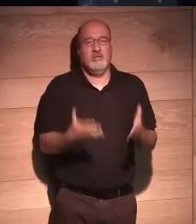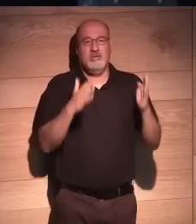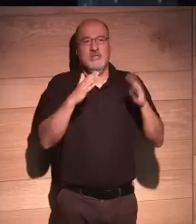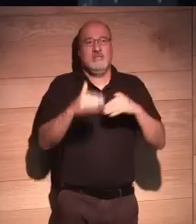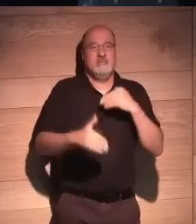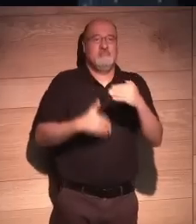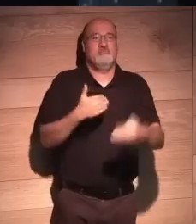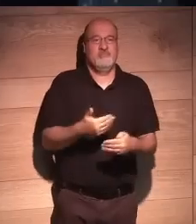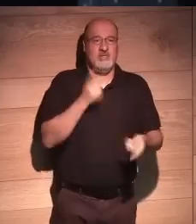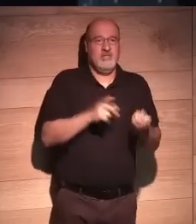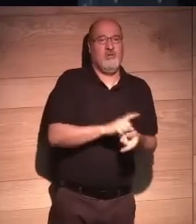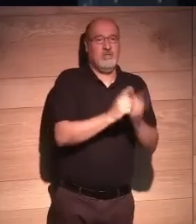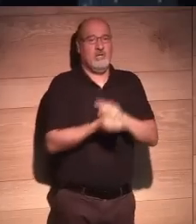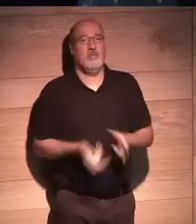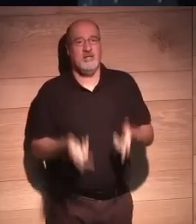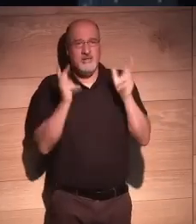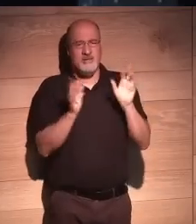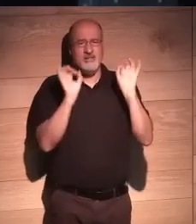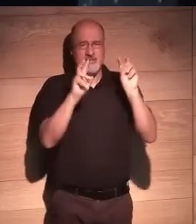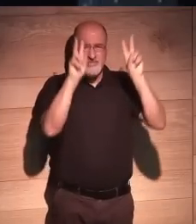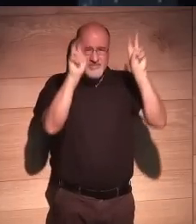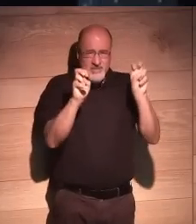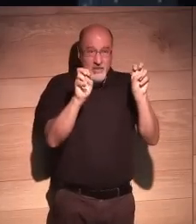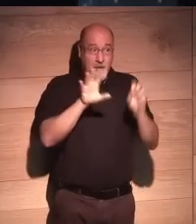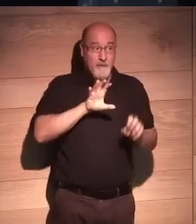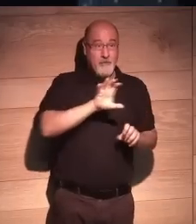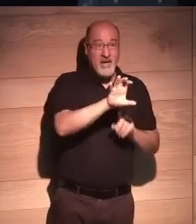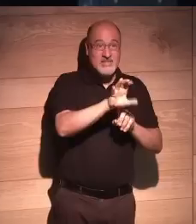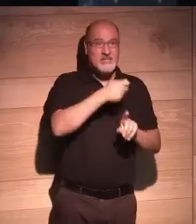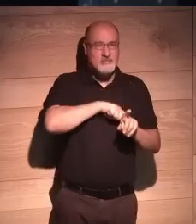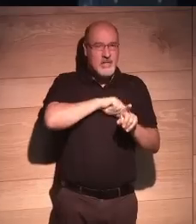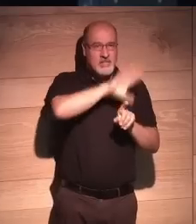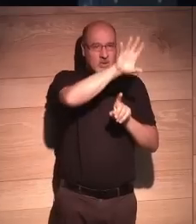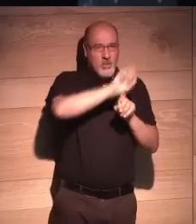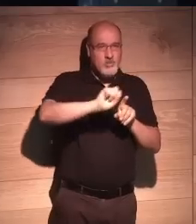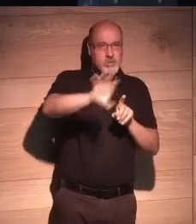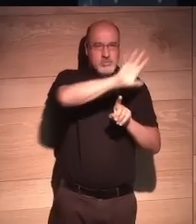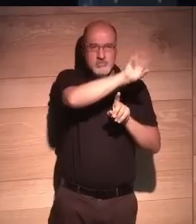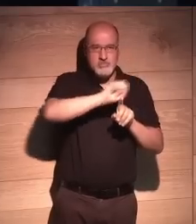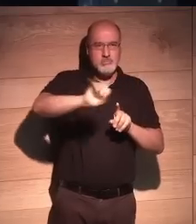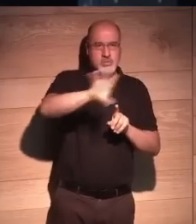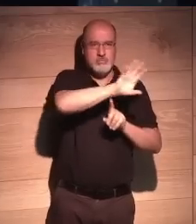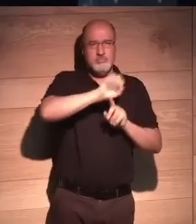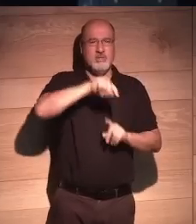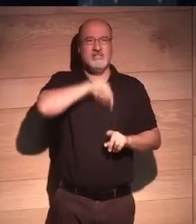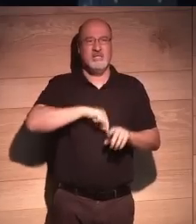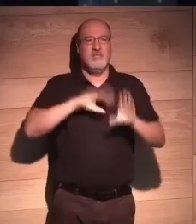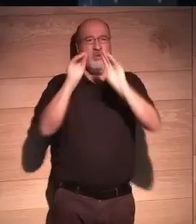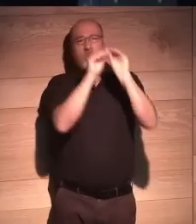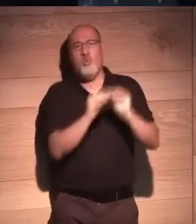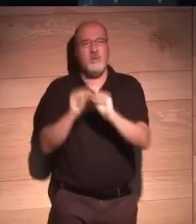porque supo captar pildoritas de ese momento del país a través de sentimientos que son universales, ¿no? De hecho, se